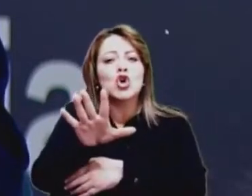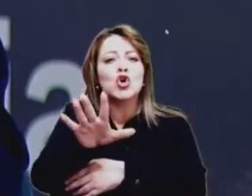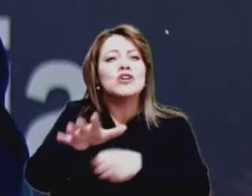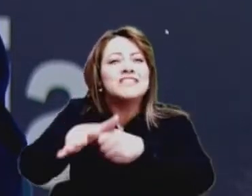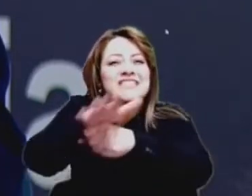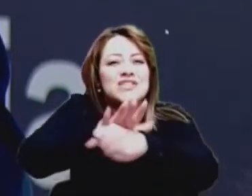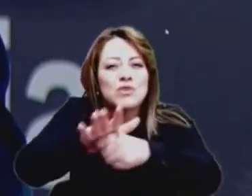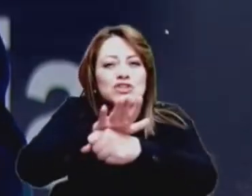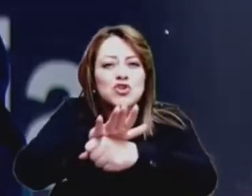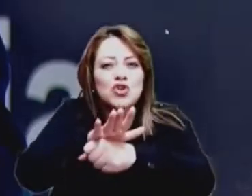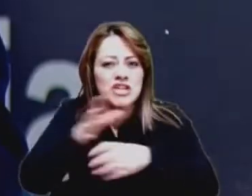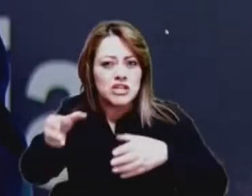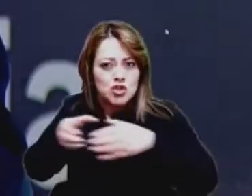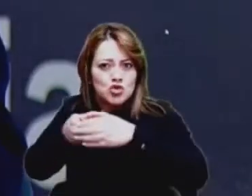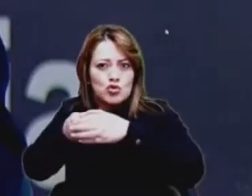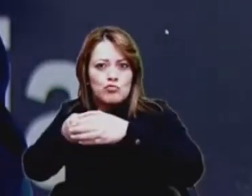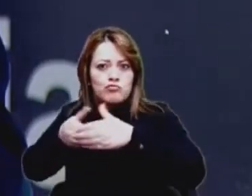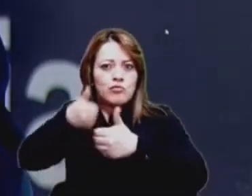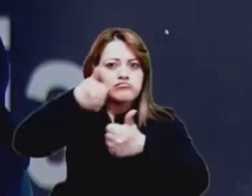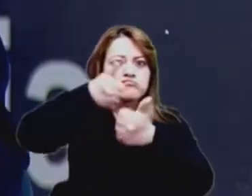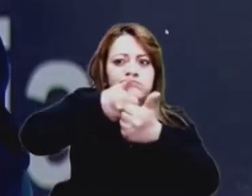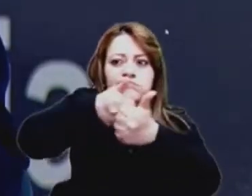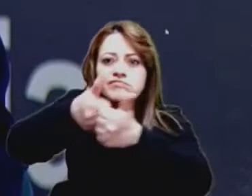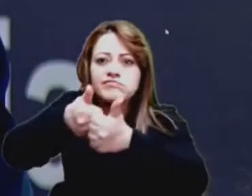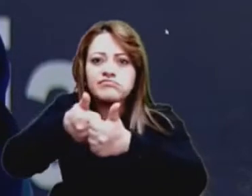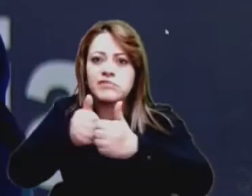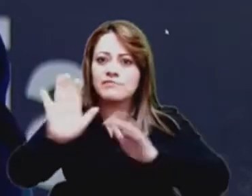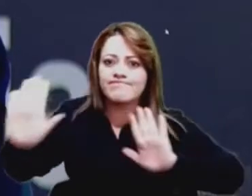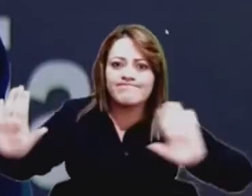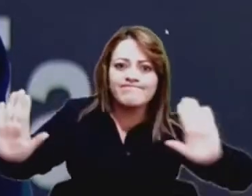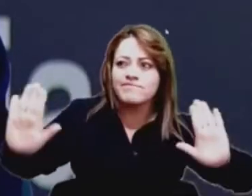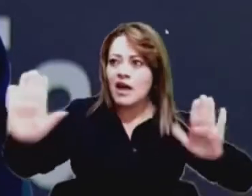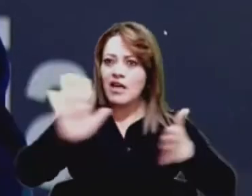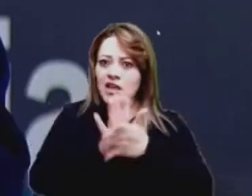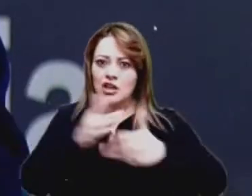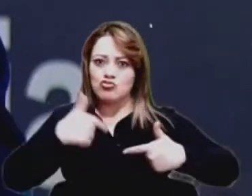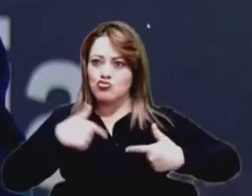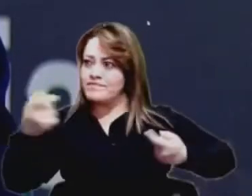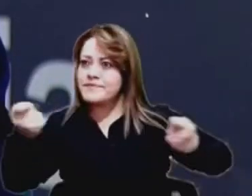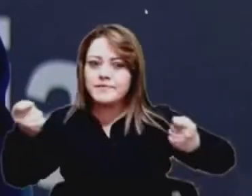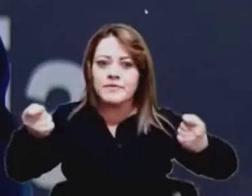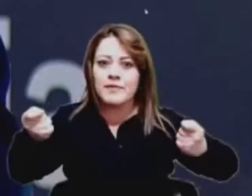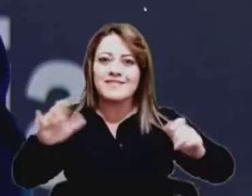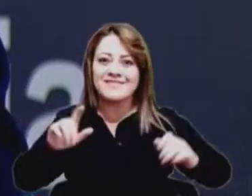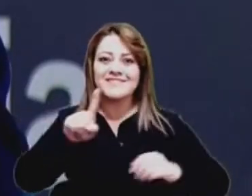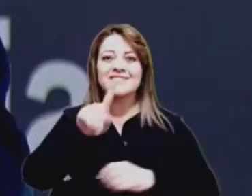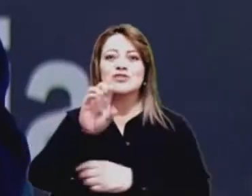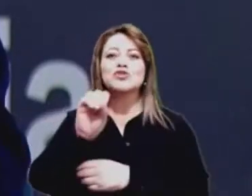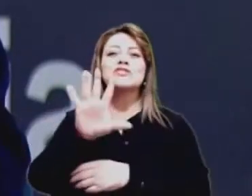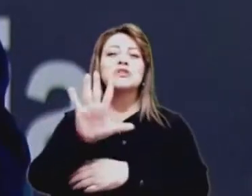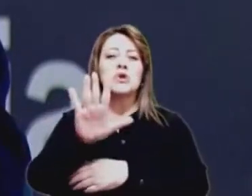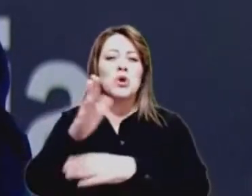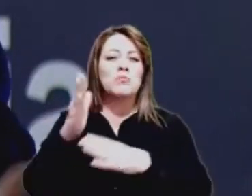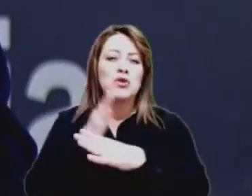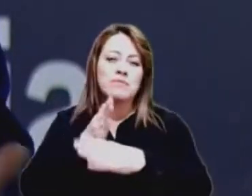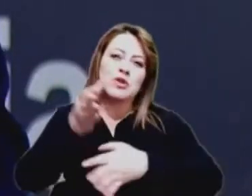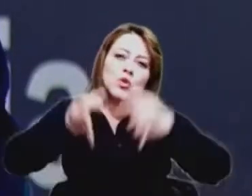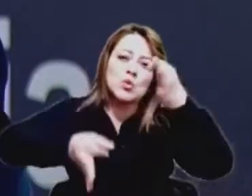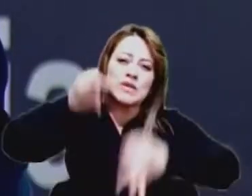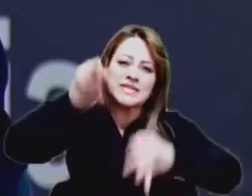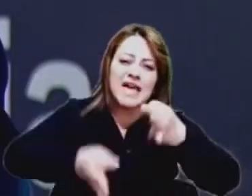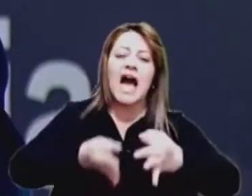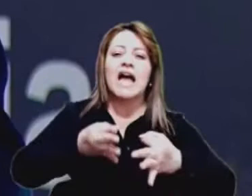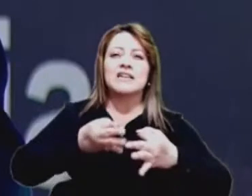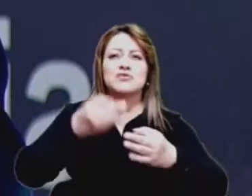mediadores y tenemos una buena tasa de éxito a mi modo de ver esas ciento cinco controversias tanto judiciales como extrajudiciales